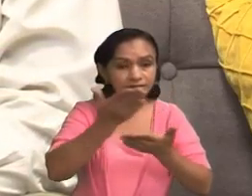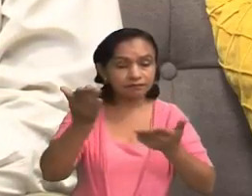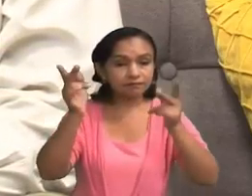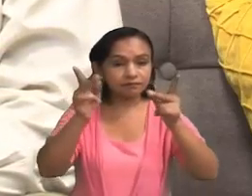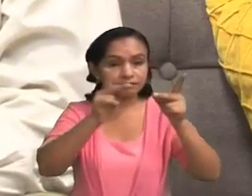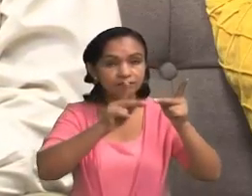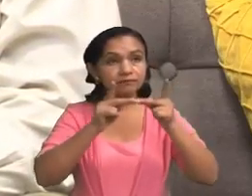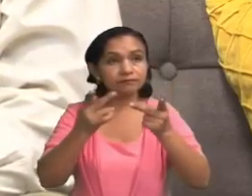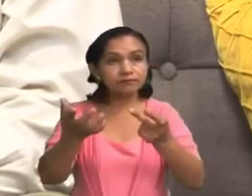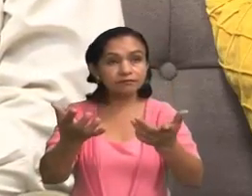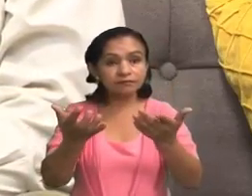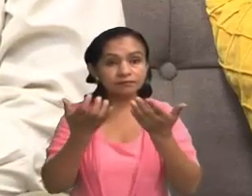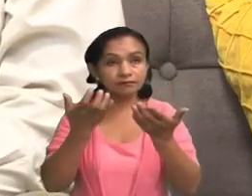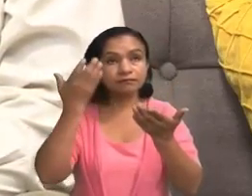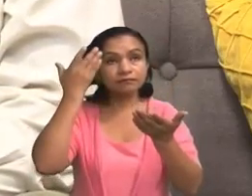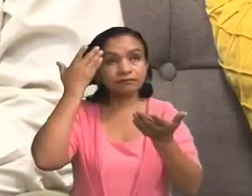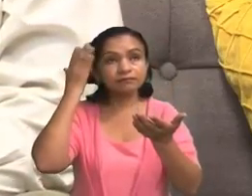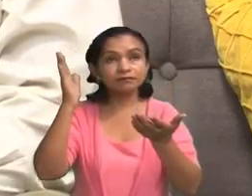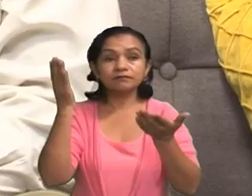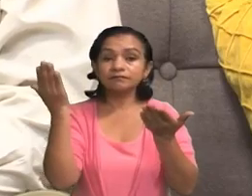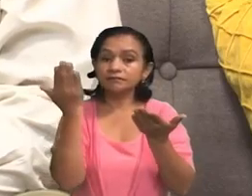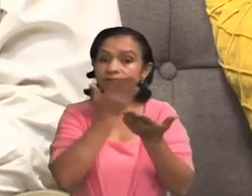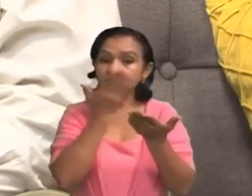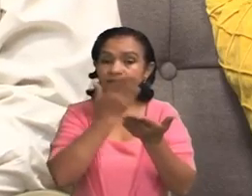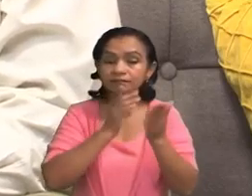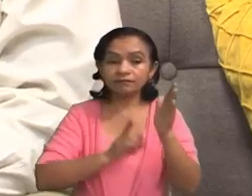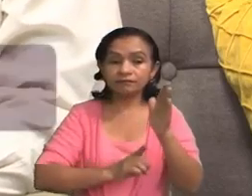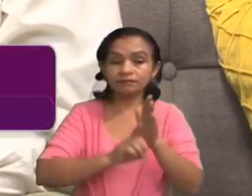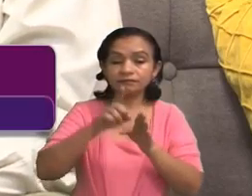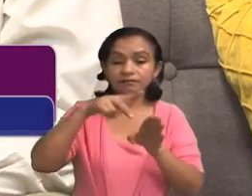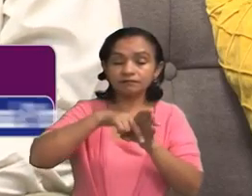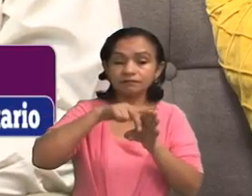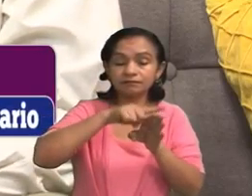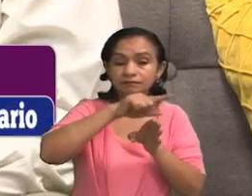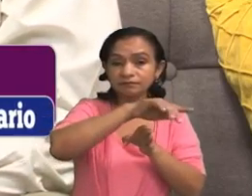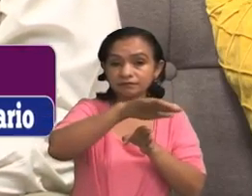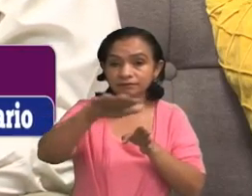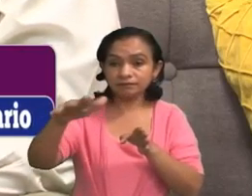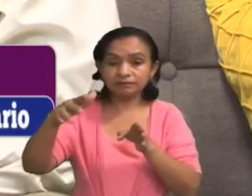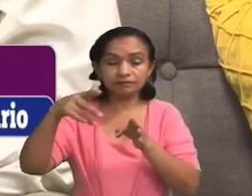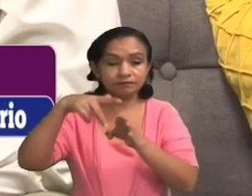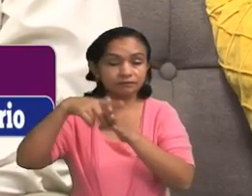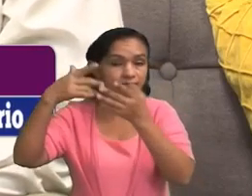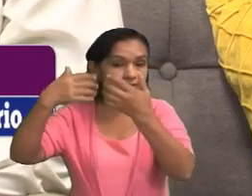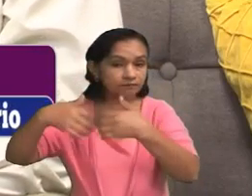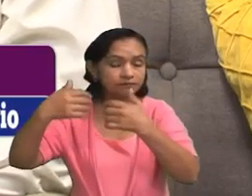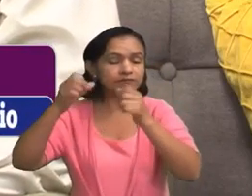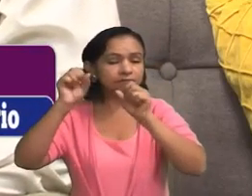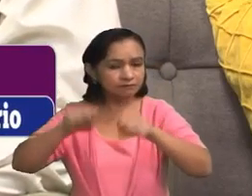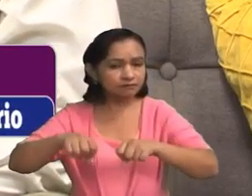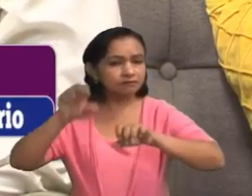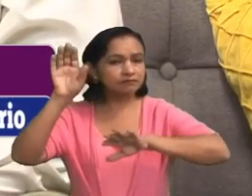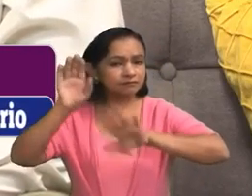personas interesadas en el sector del desarrollo rural y en agroecología o agroindustria pueden